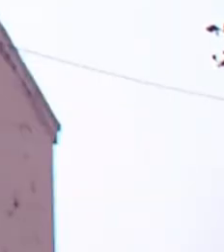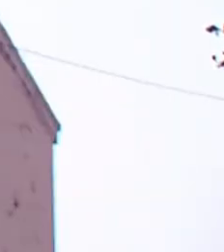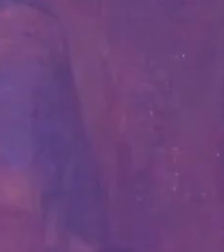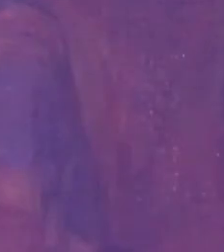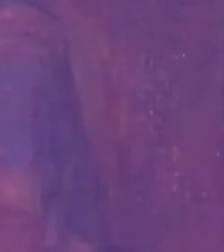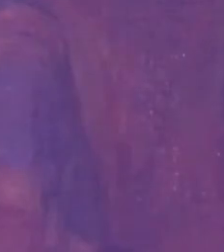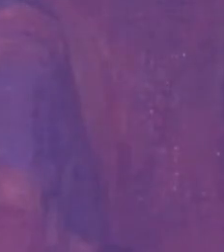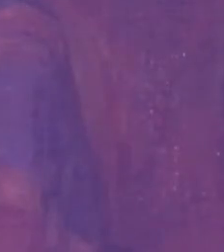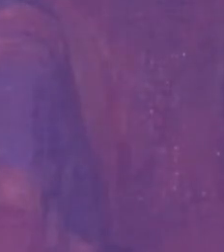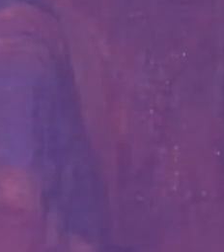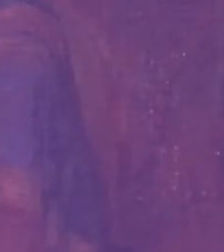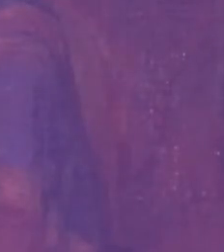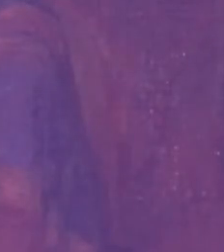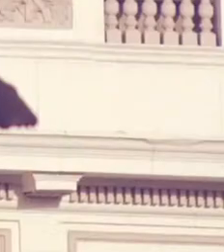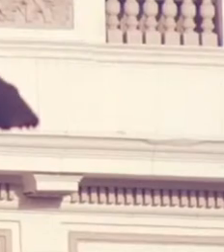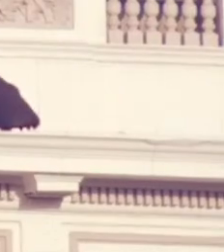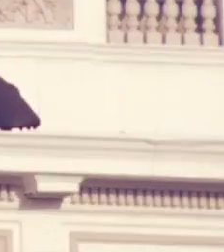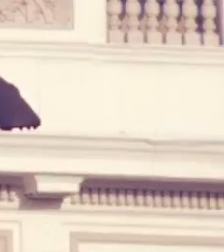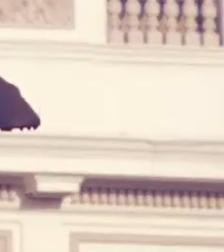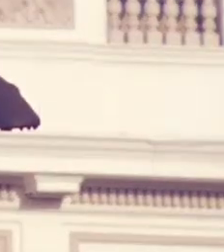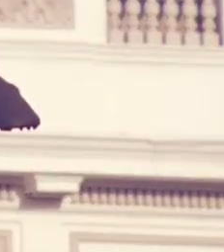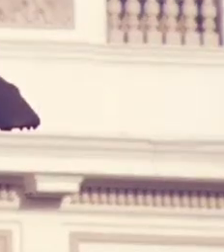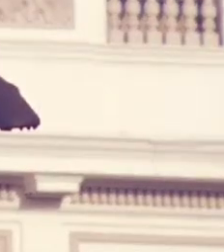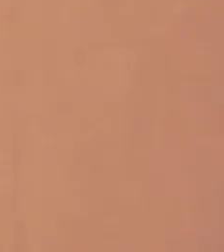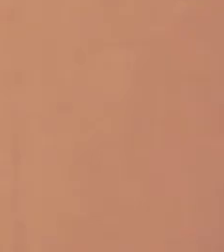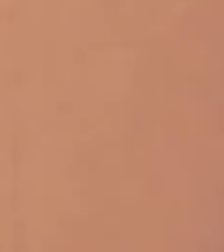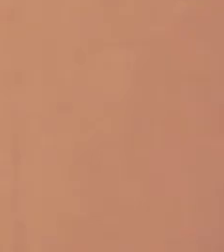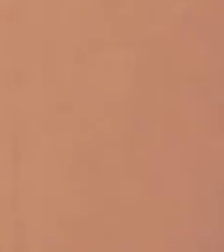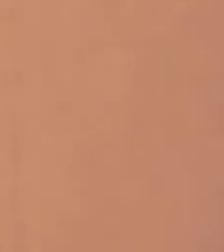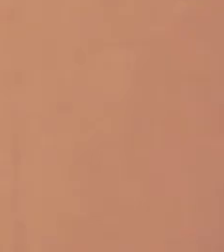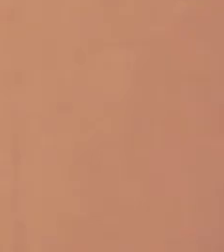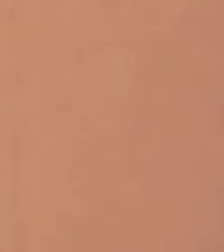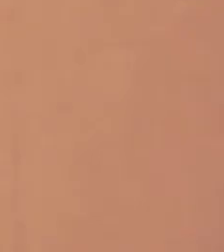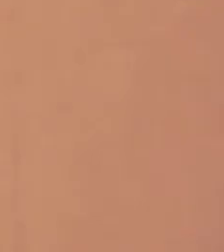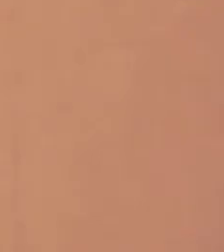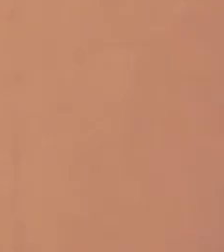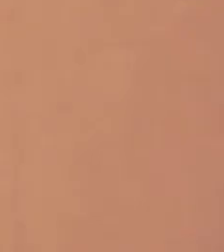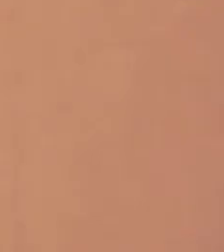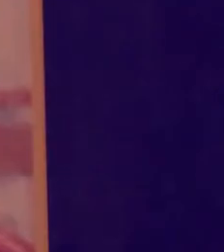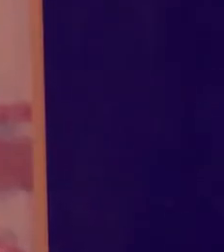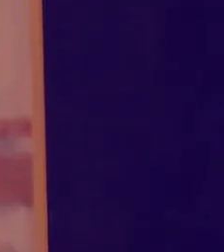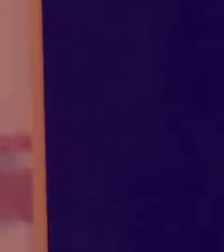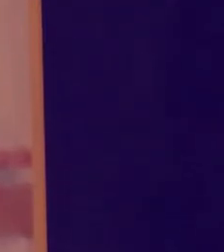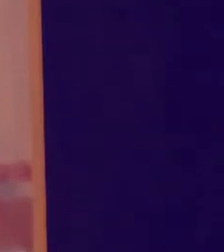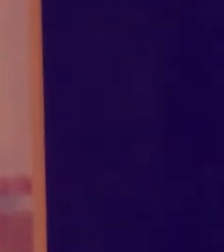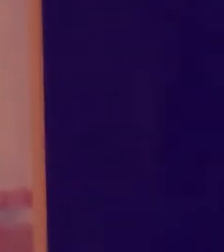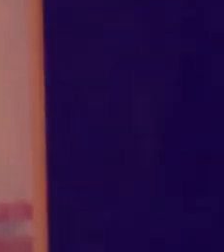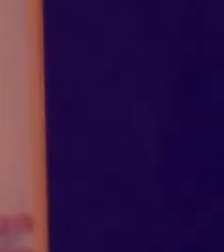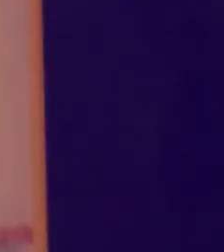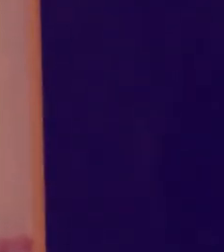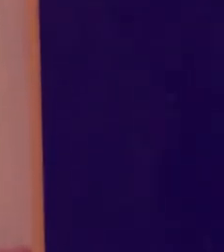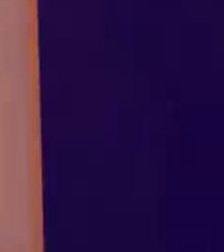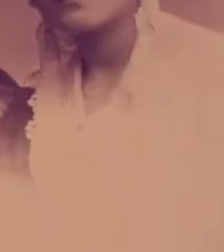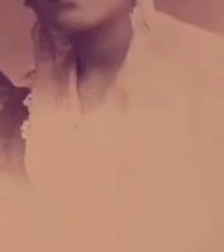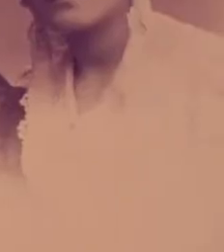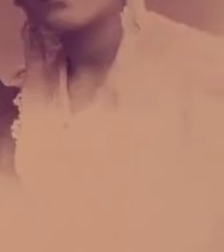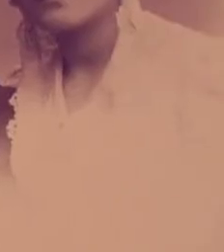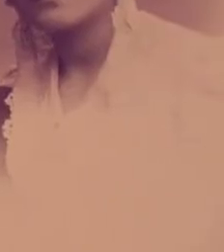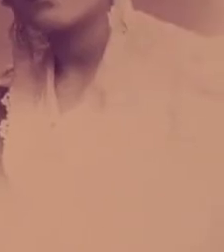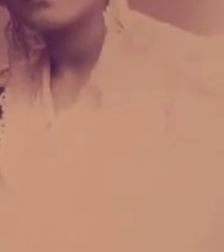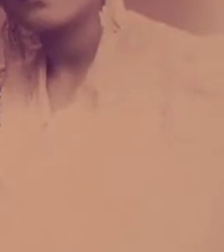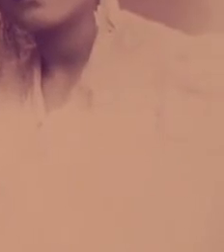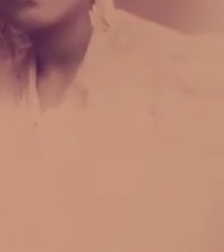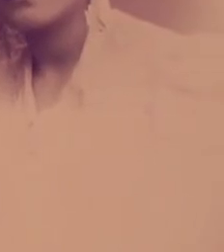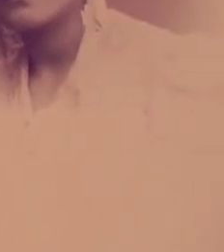Nuevas historias, nuevos mitos desmontados. Soy Laura Cáceres, es literata y también pionera